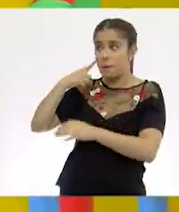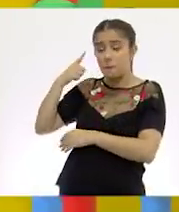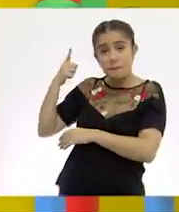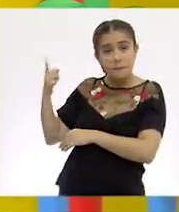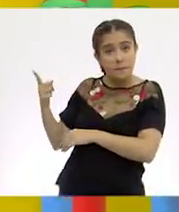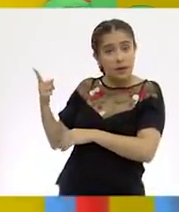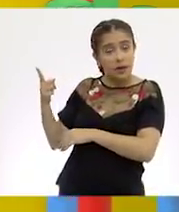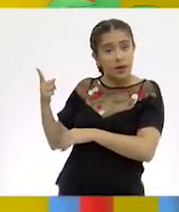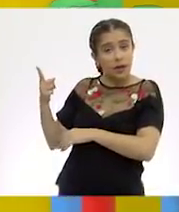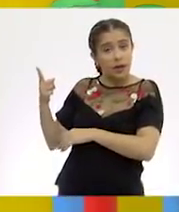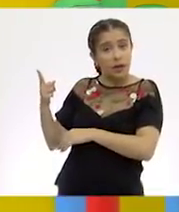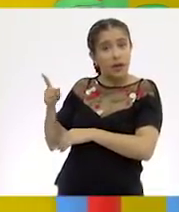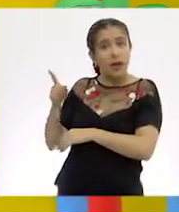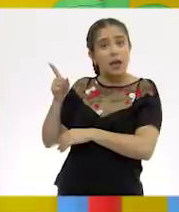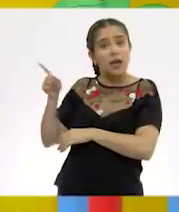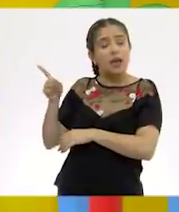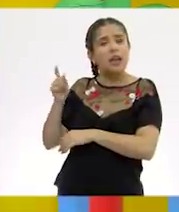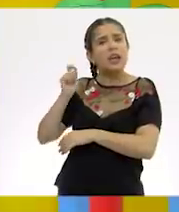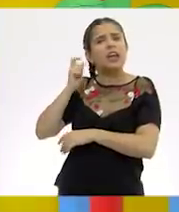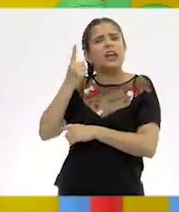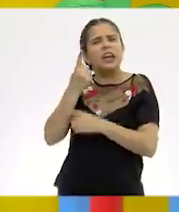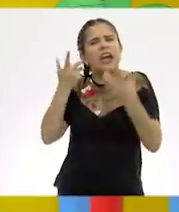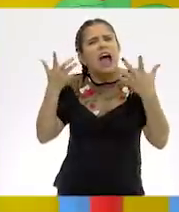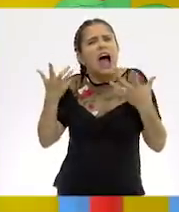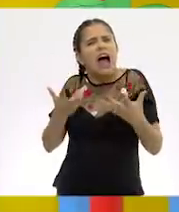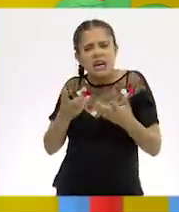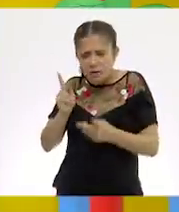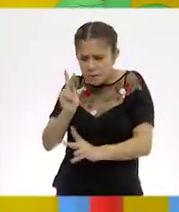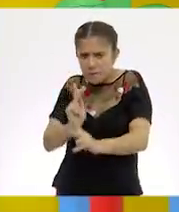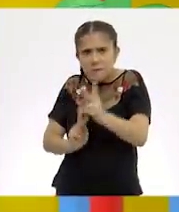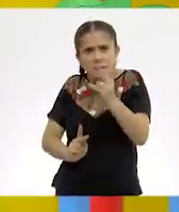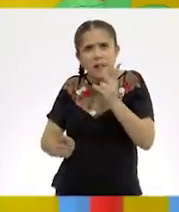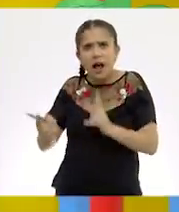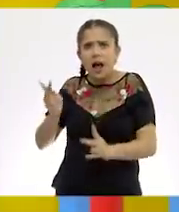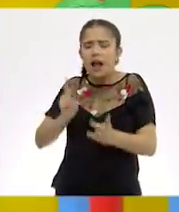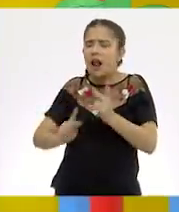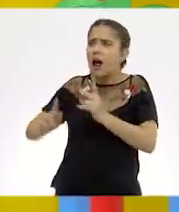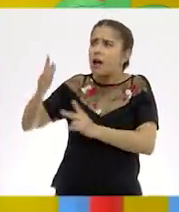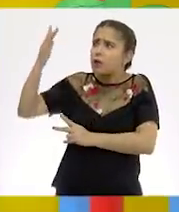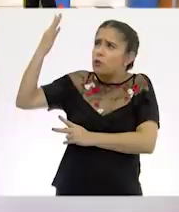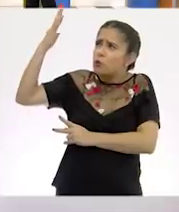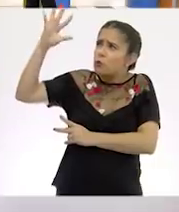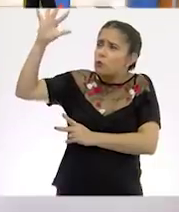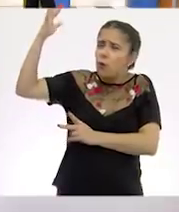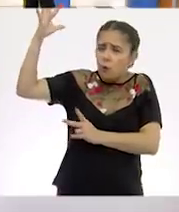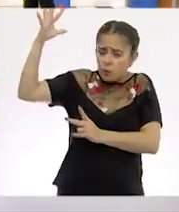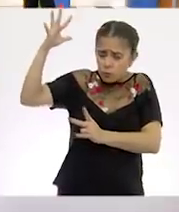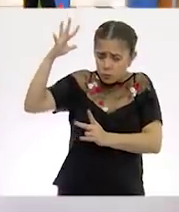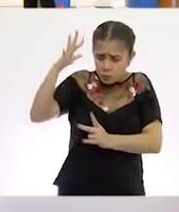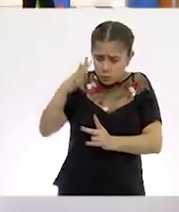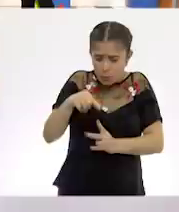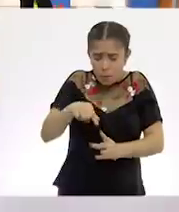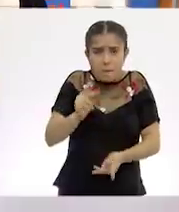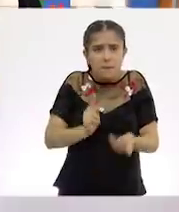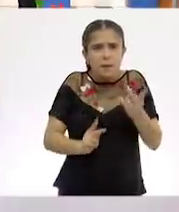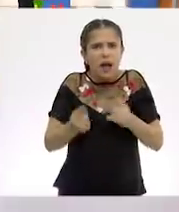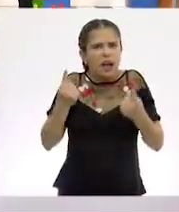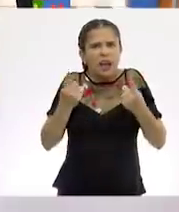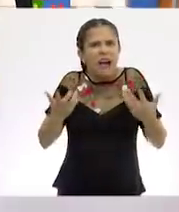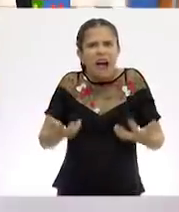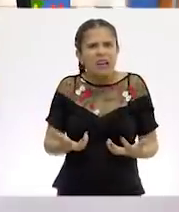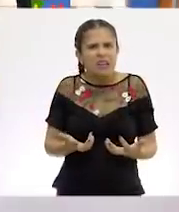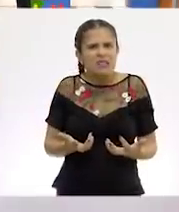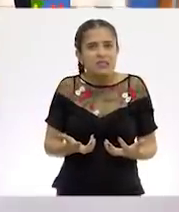a ver qué hace una planta cuando salen los primeros rayos del sol? ¿Quieres verlo, Alexia? Sí, es